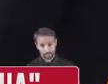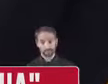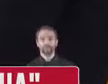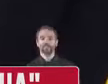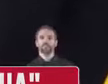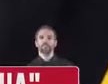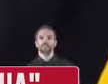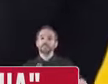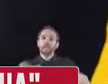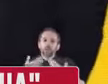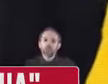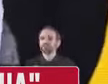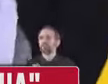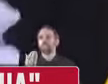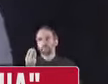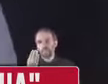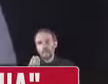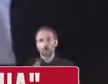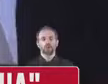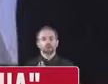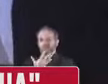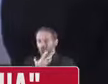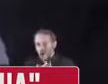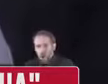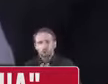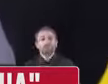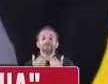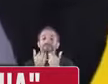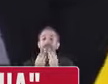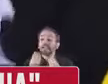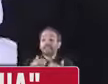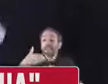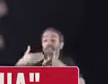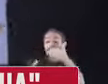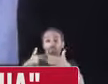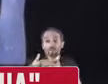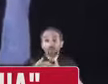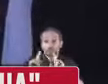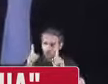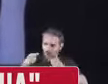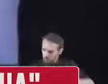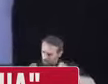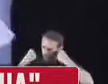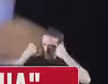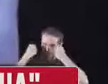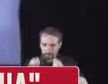con miedo con angustias sin saber de qué se trataba salimos a la cancha a hacer